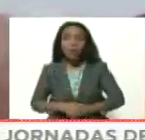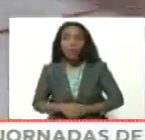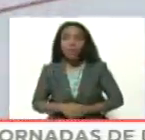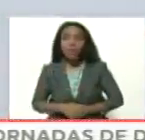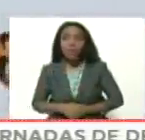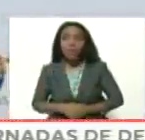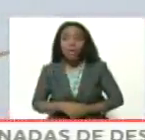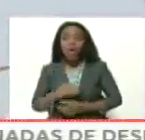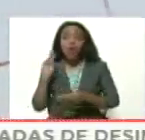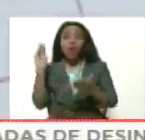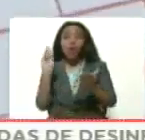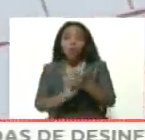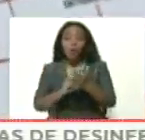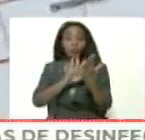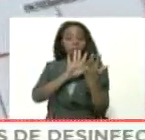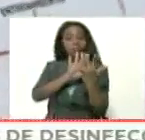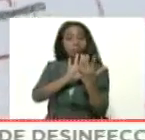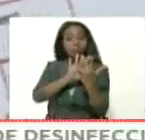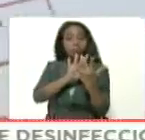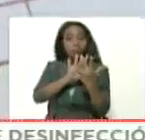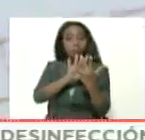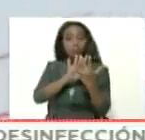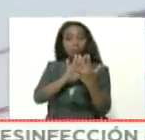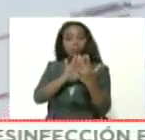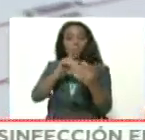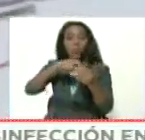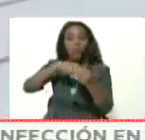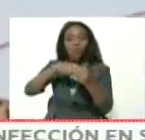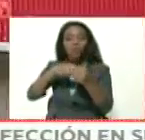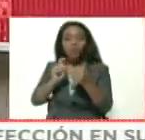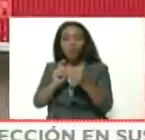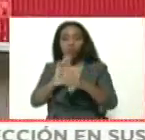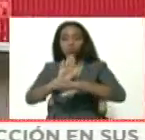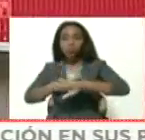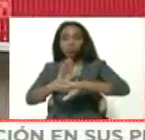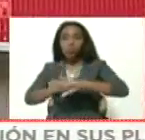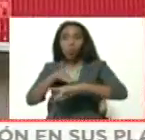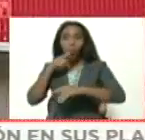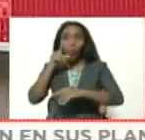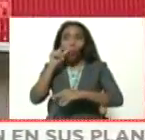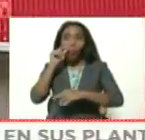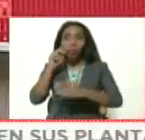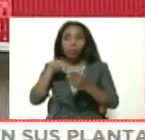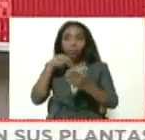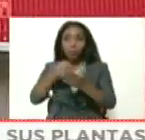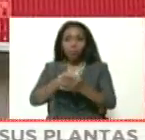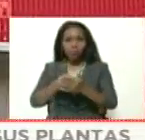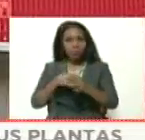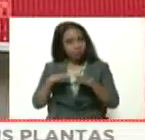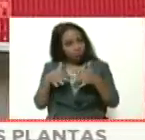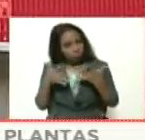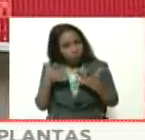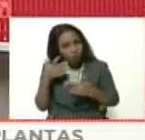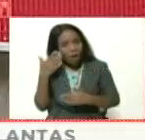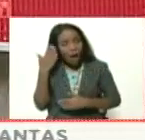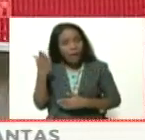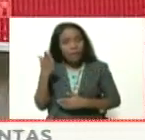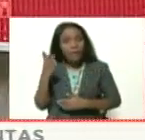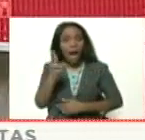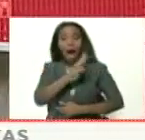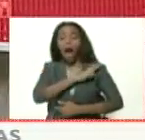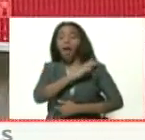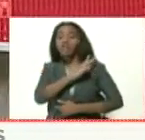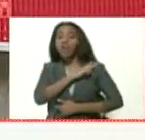pone en contacto con un desertor llamado Robert Colina Ibarra, que por cierto fue jefe de